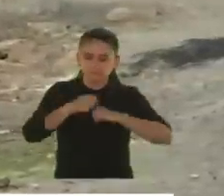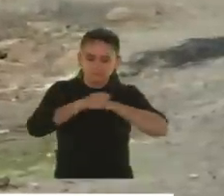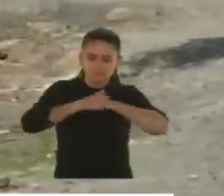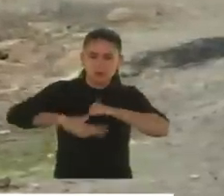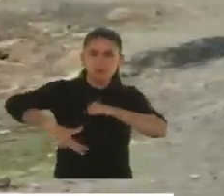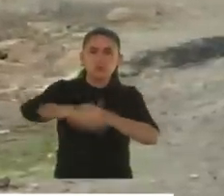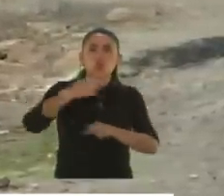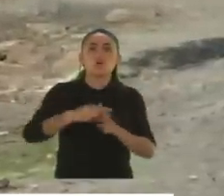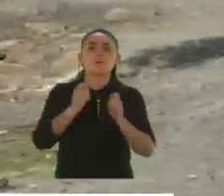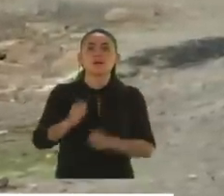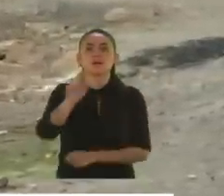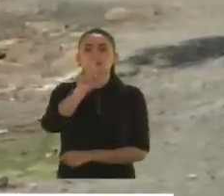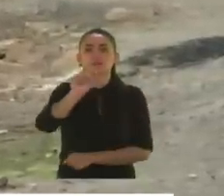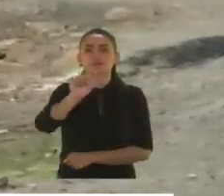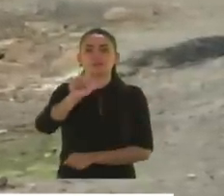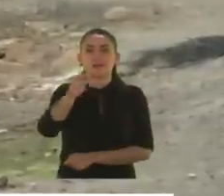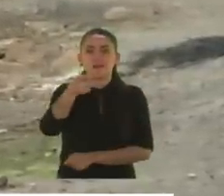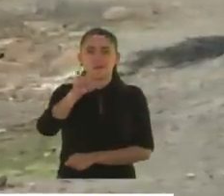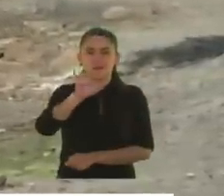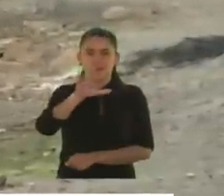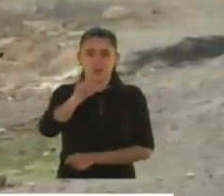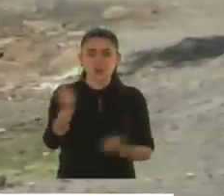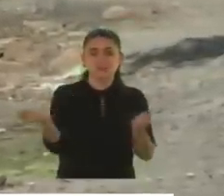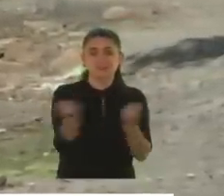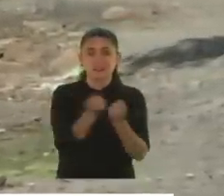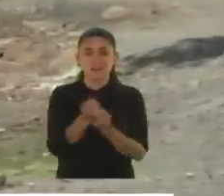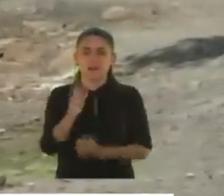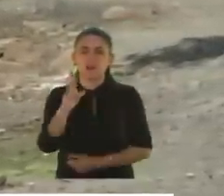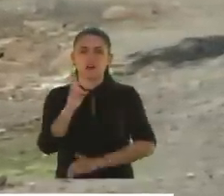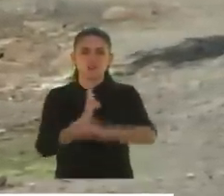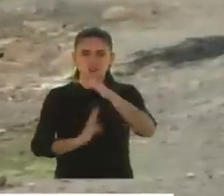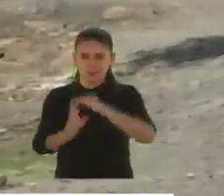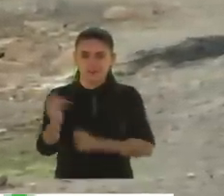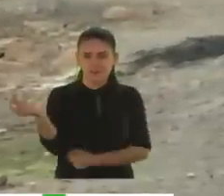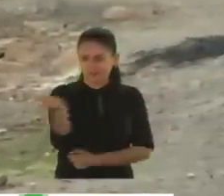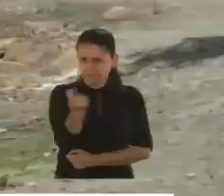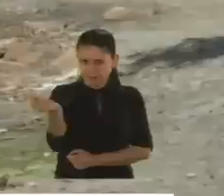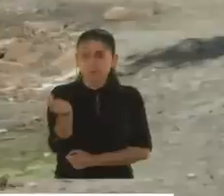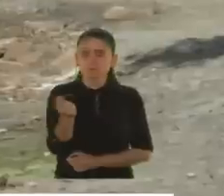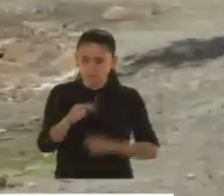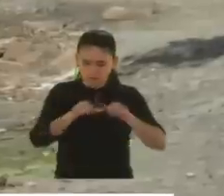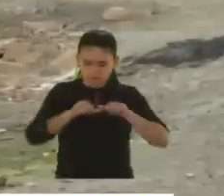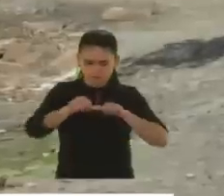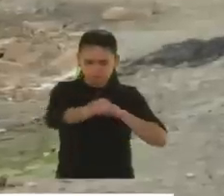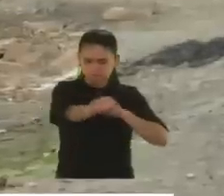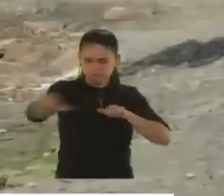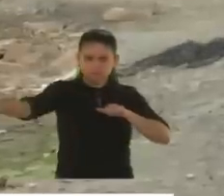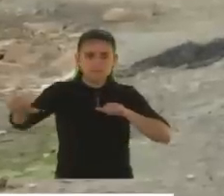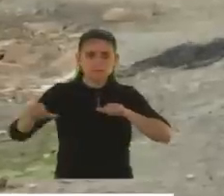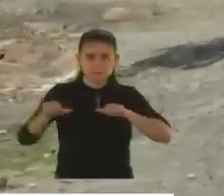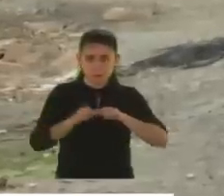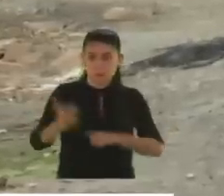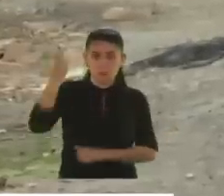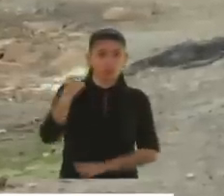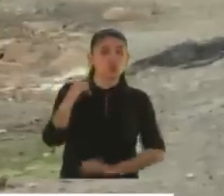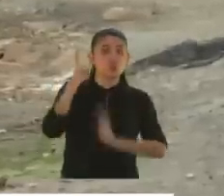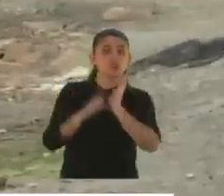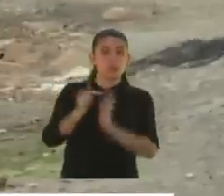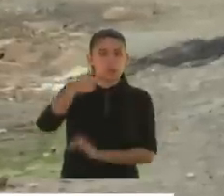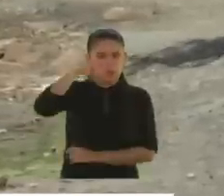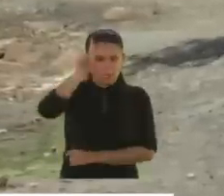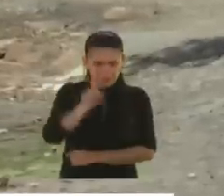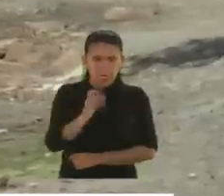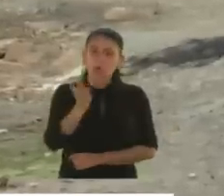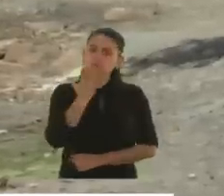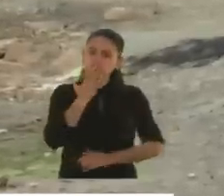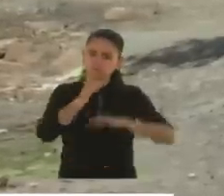Salguero, una playa contigua al Rodadero de 1.8 kilómetros de extensión y que hasta 2016 tenía una